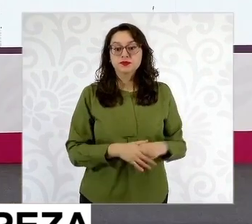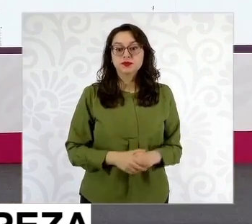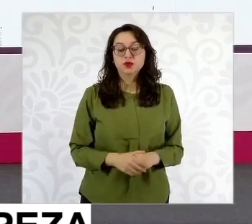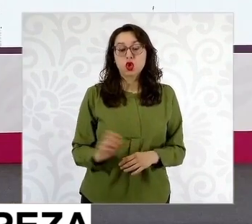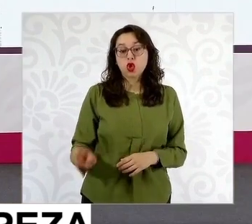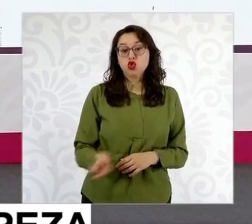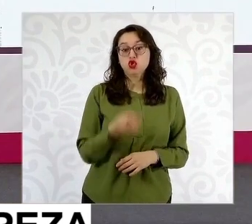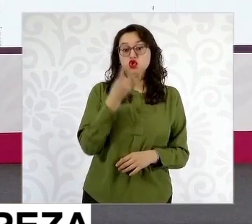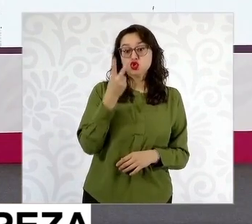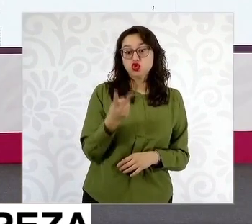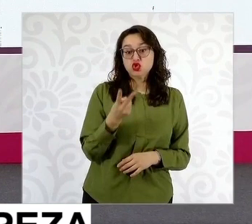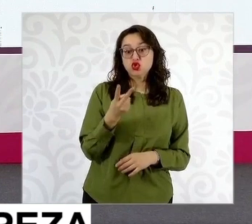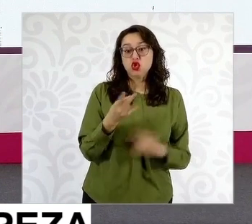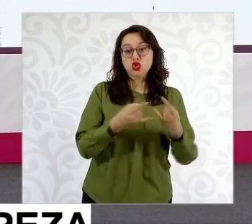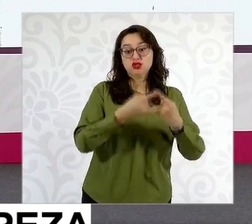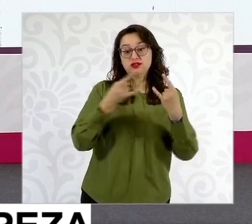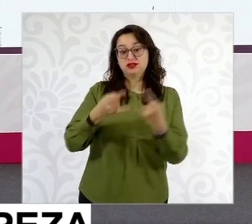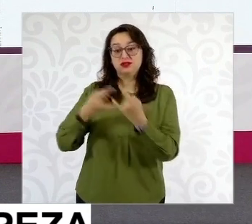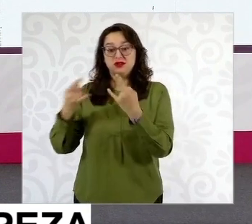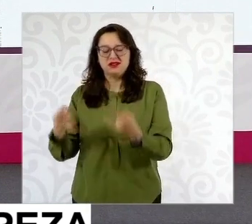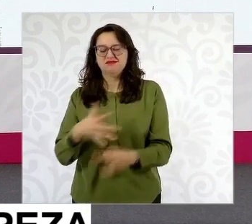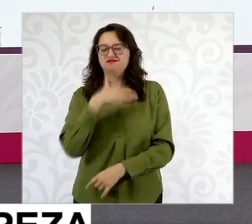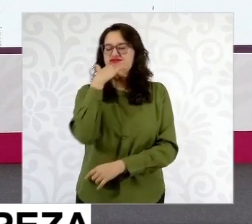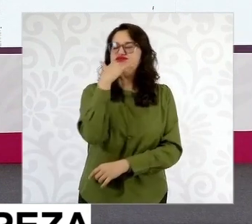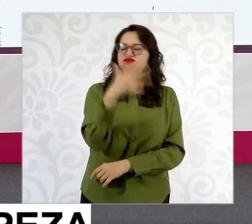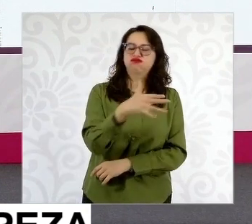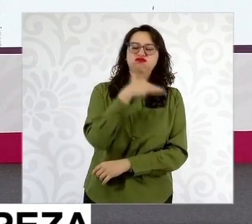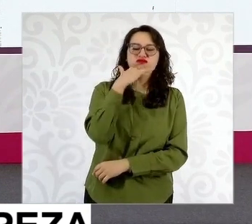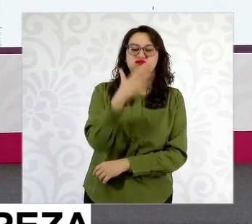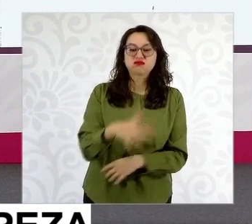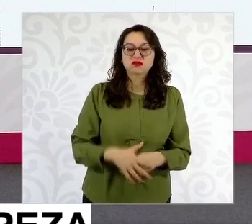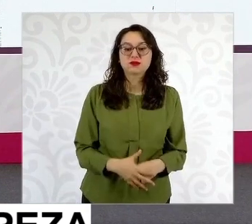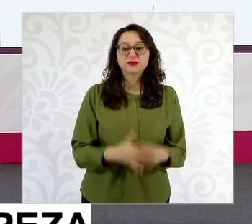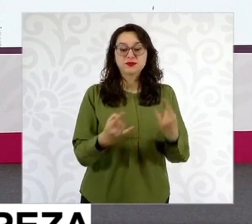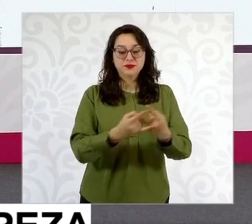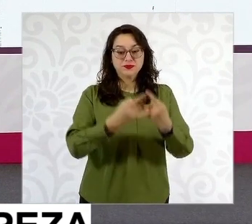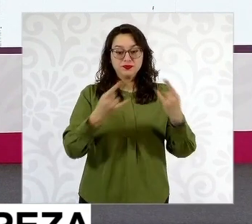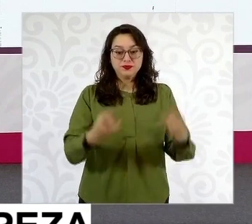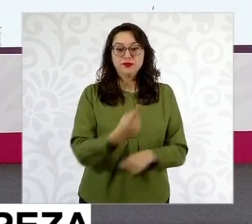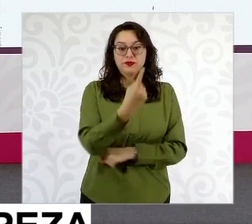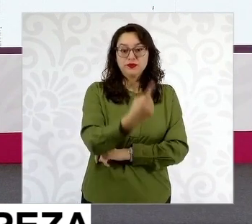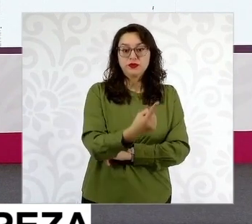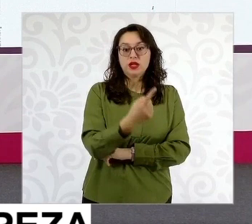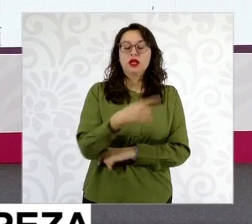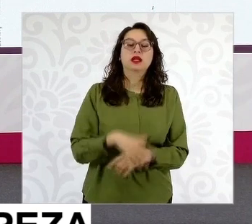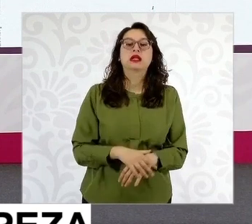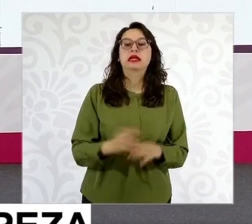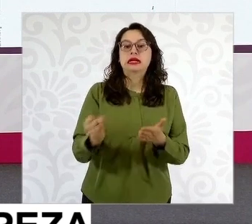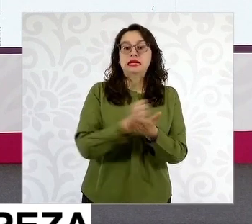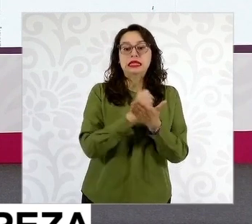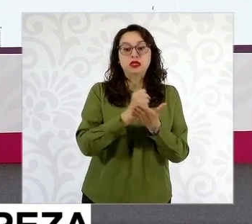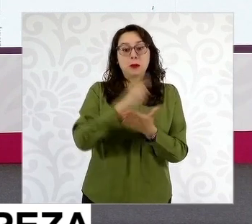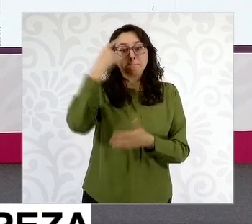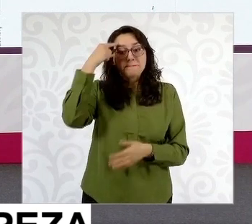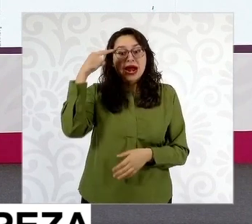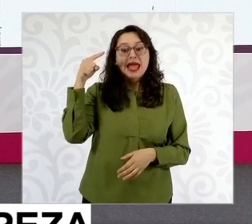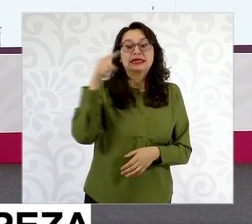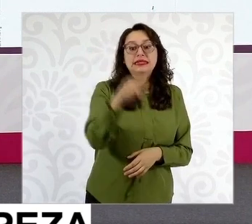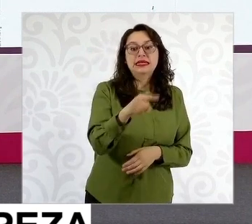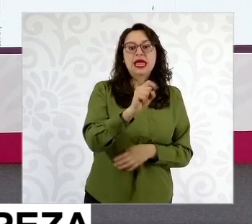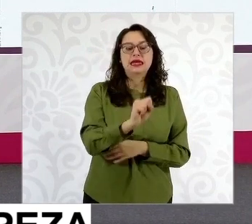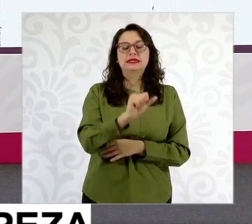corrupción. Caso 1, esta es una SOFOM que se llama Crédito para Ti SADCB,